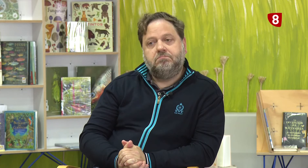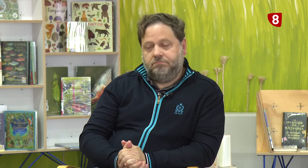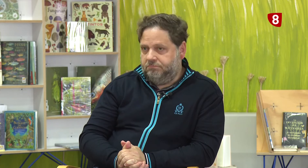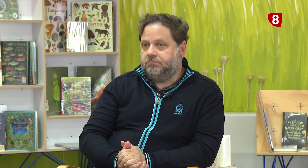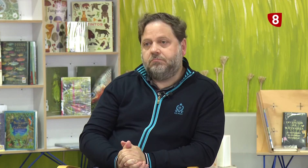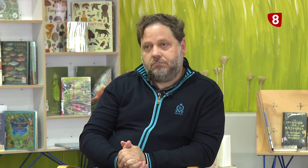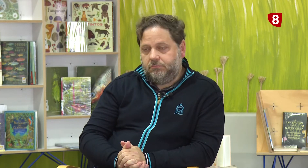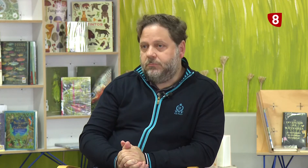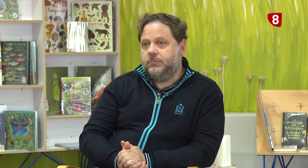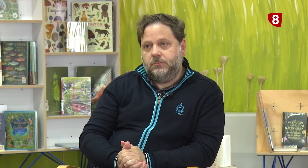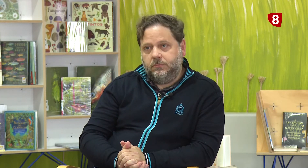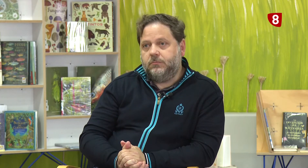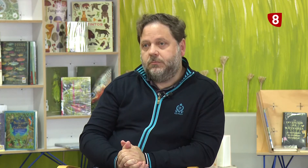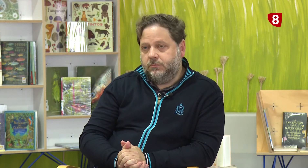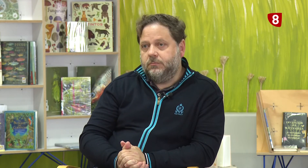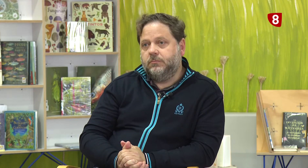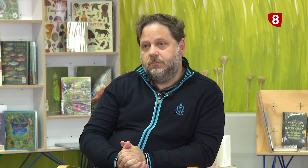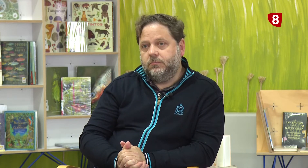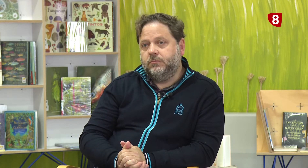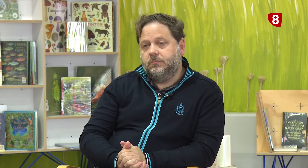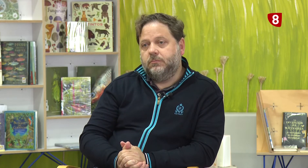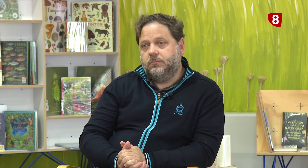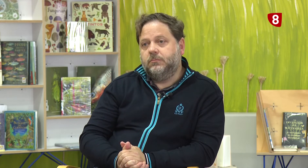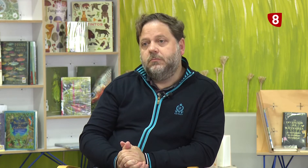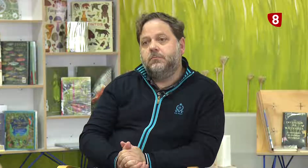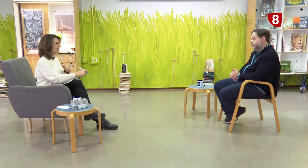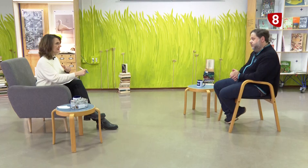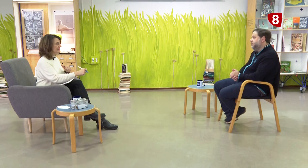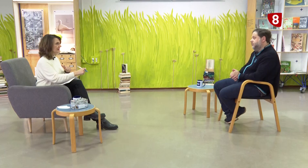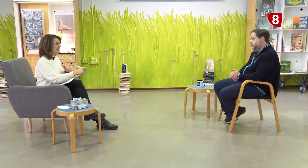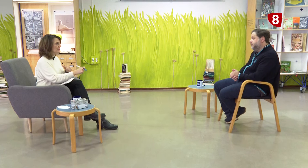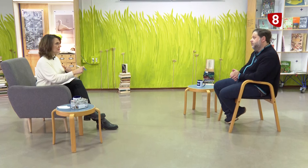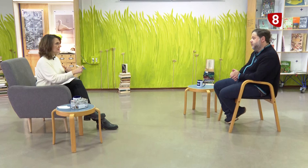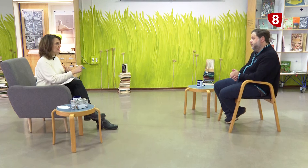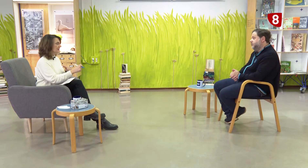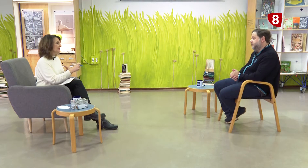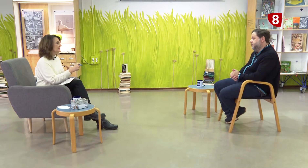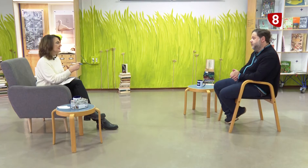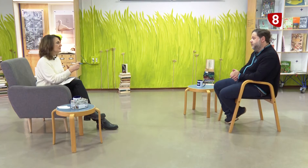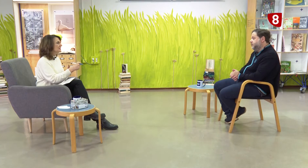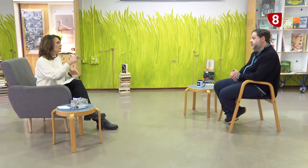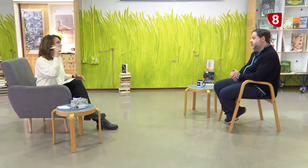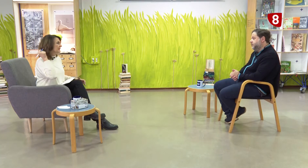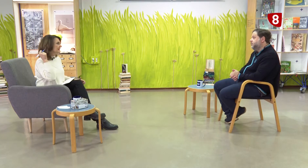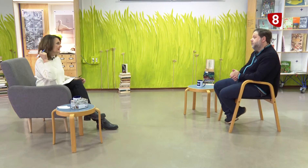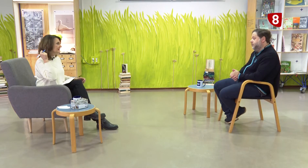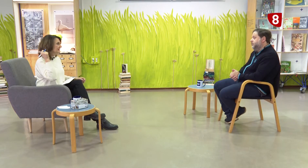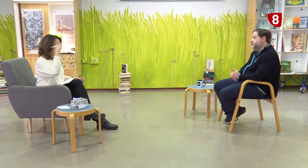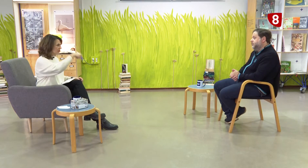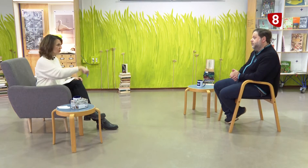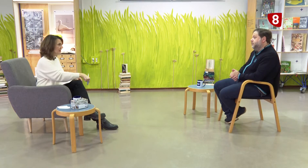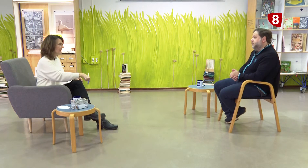palabras. Me imagino que eso, cuando hay que hablar de un verbo en pasado o un verbo en presente, pues si decimos estuve